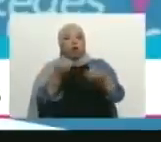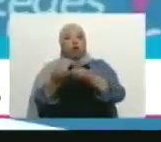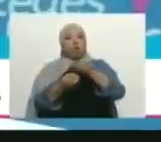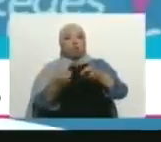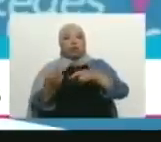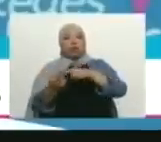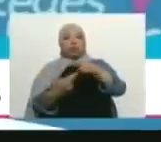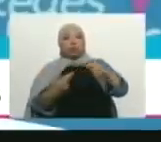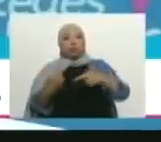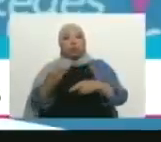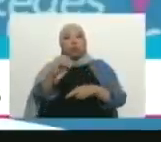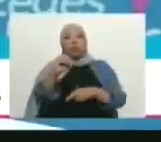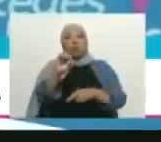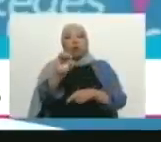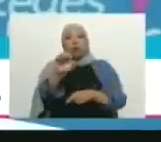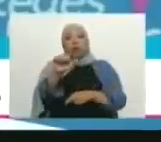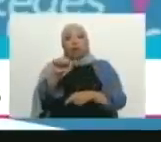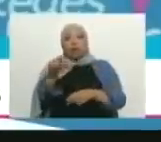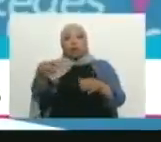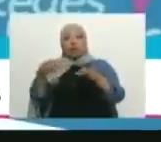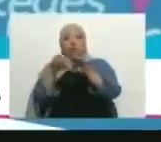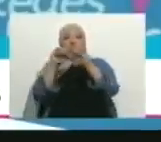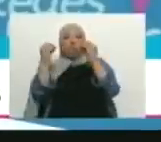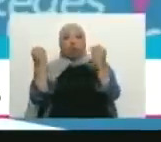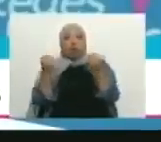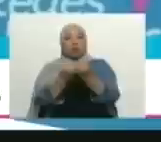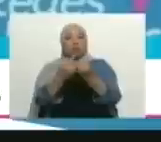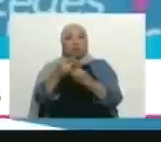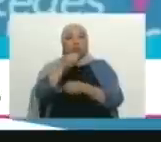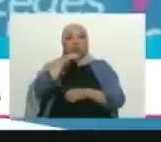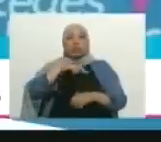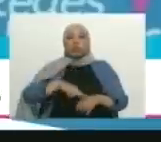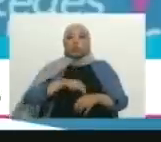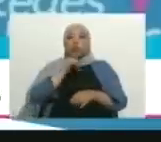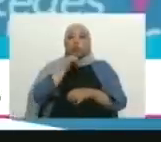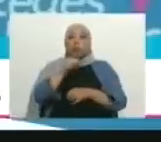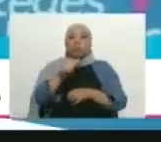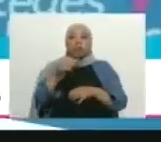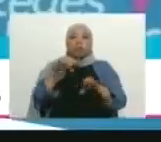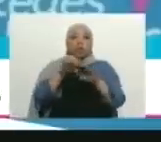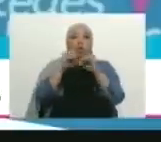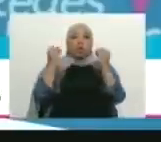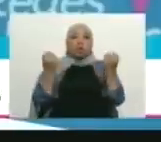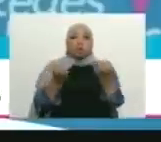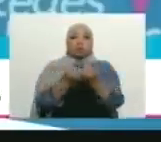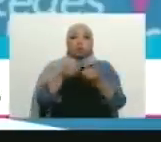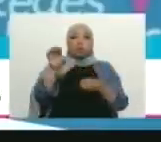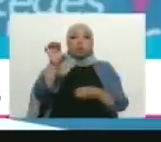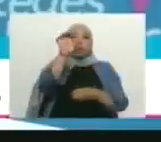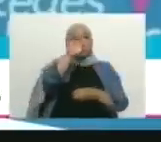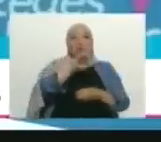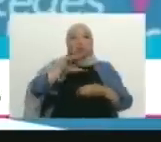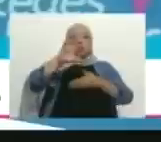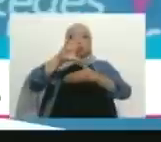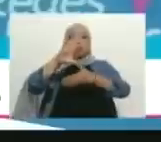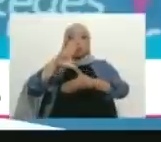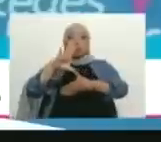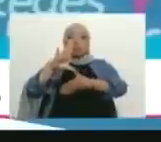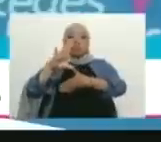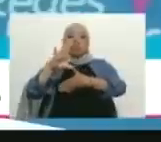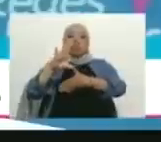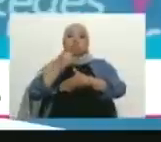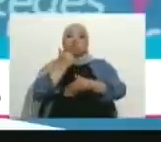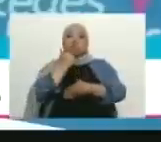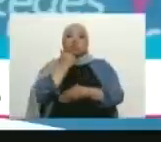OEA tiene una historia nefasta. La Organización de Estados Americanos se ha venido a la nada. Ya está en